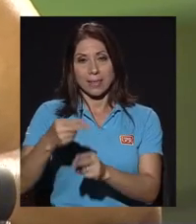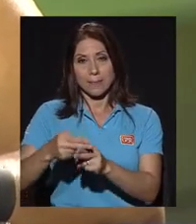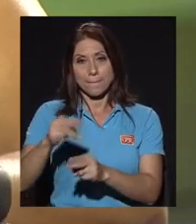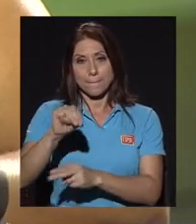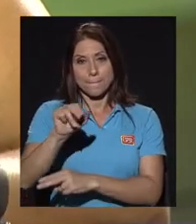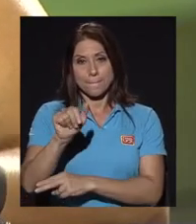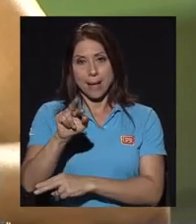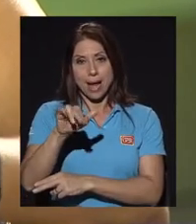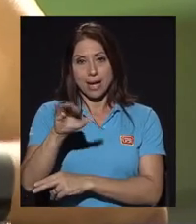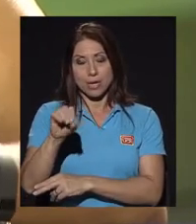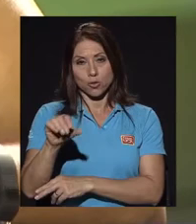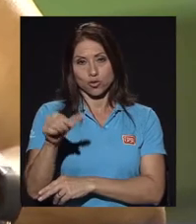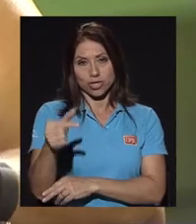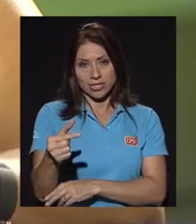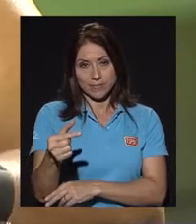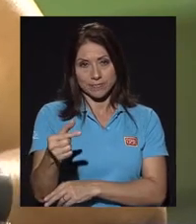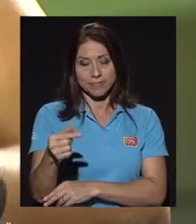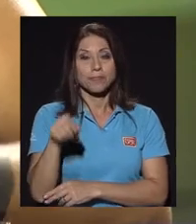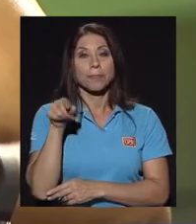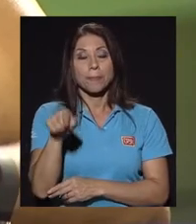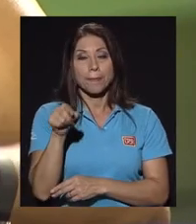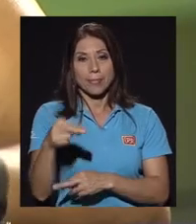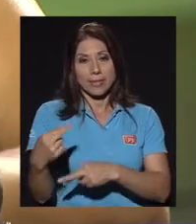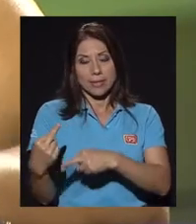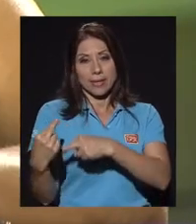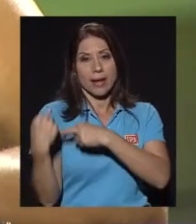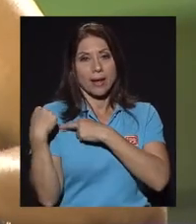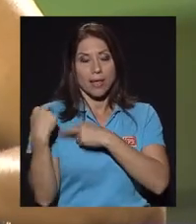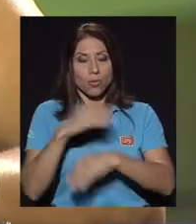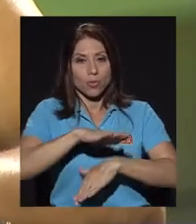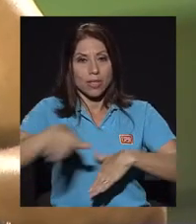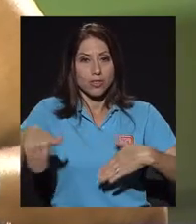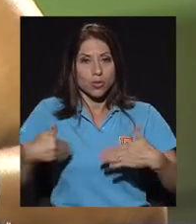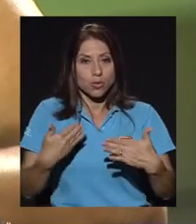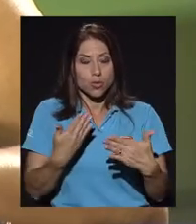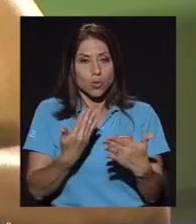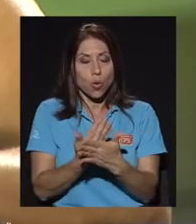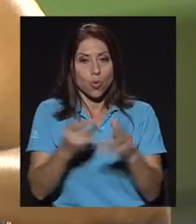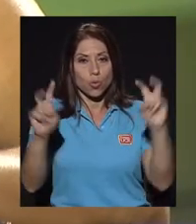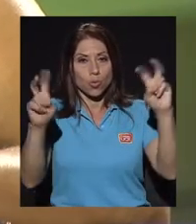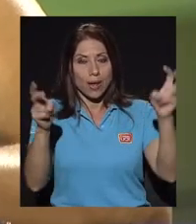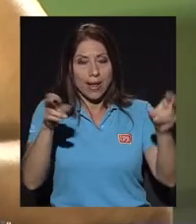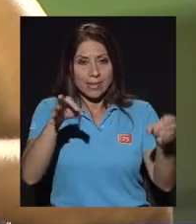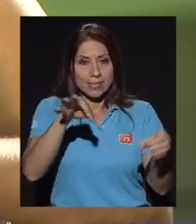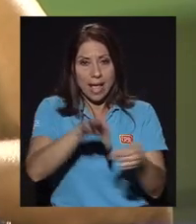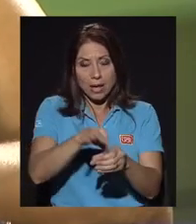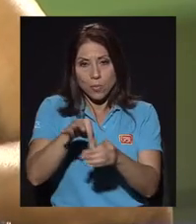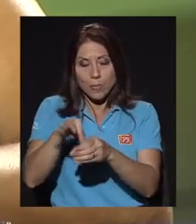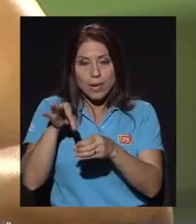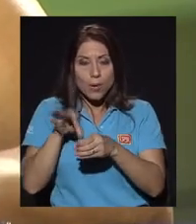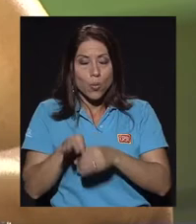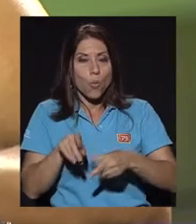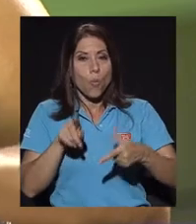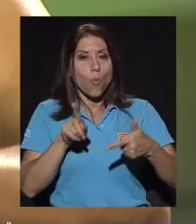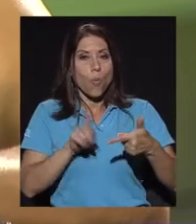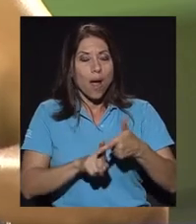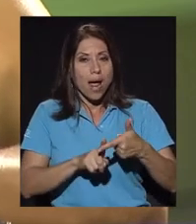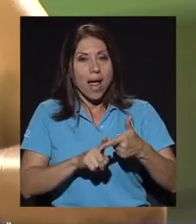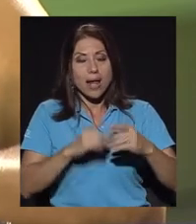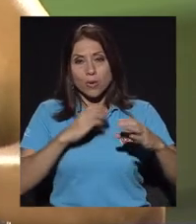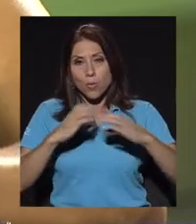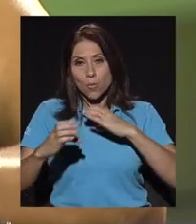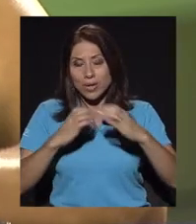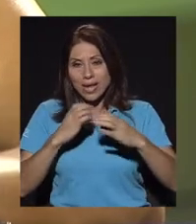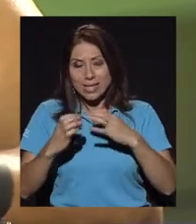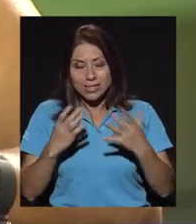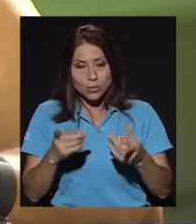es el encargado, es directamente el encargado de todo lo que es agropecuario, comunicación.